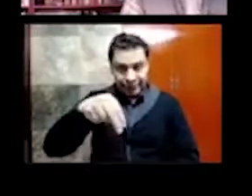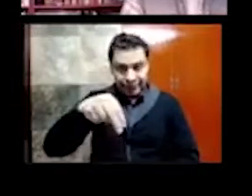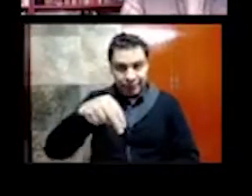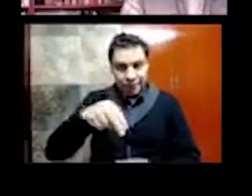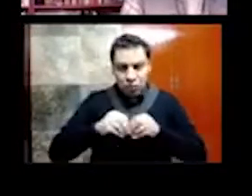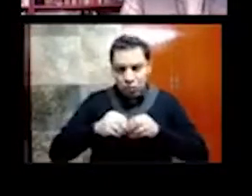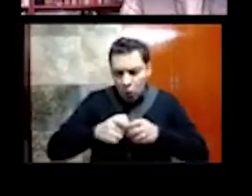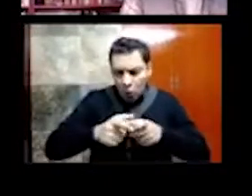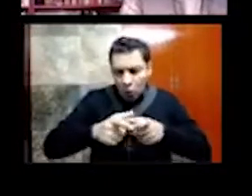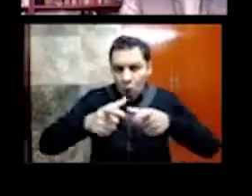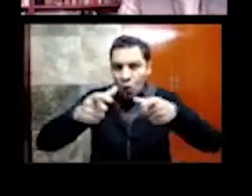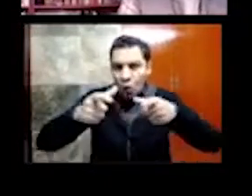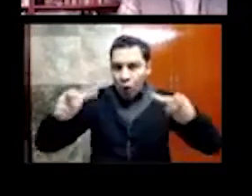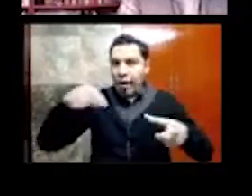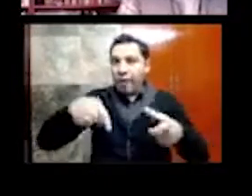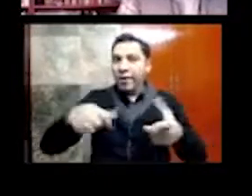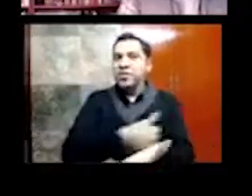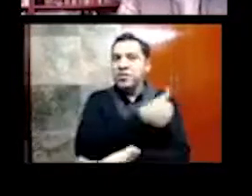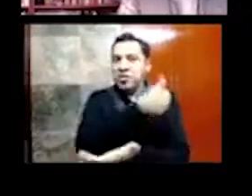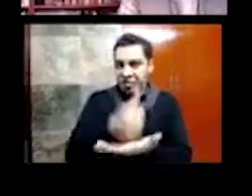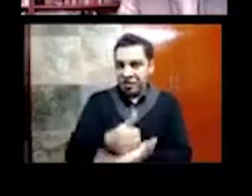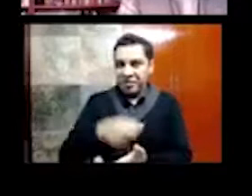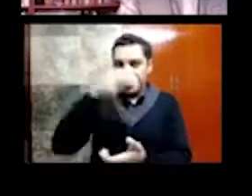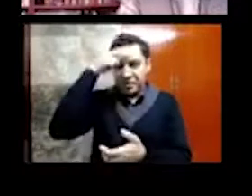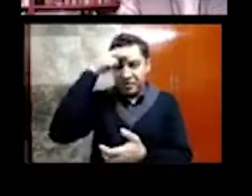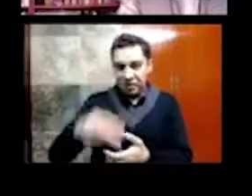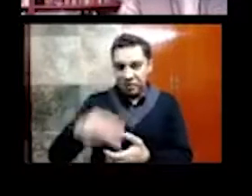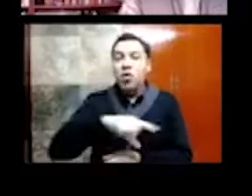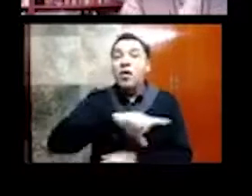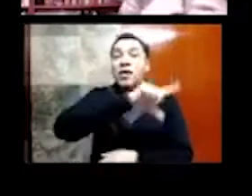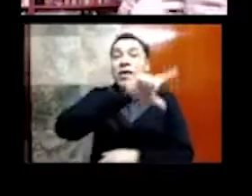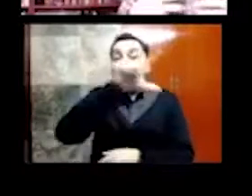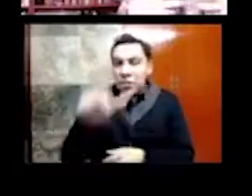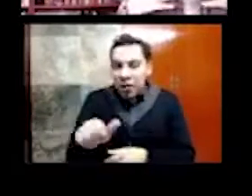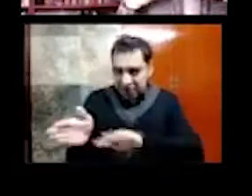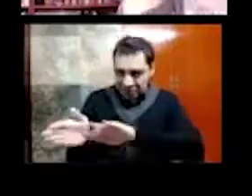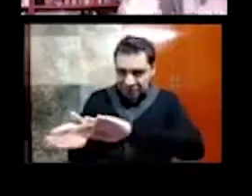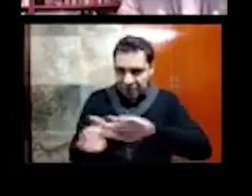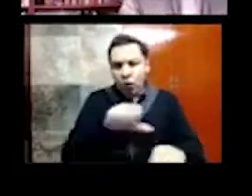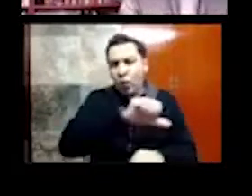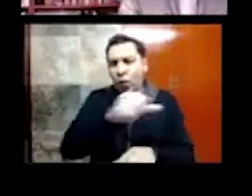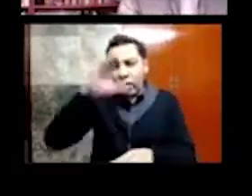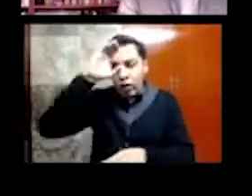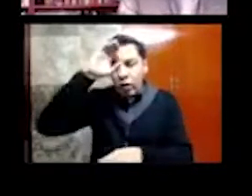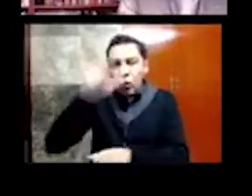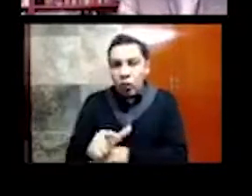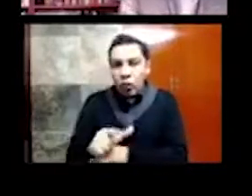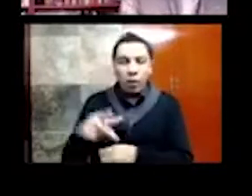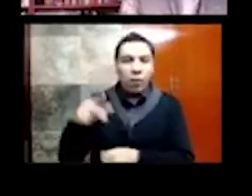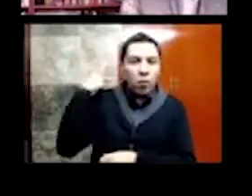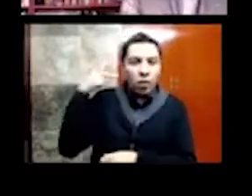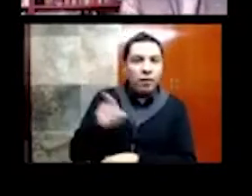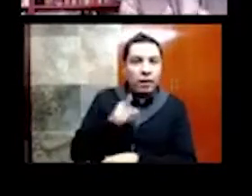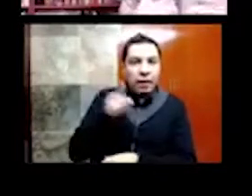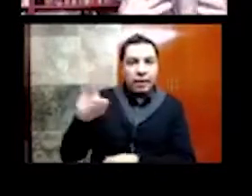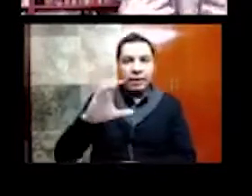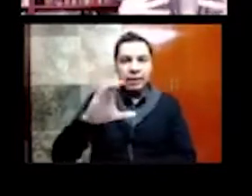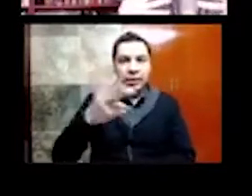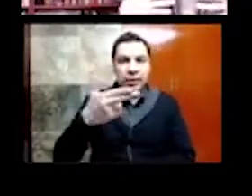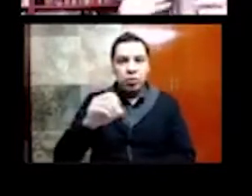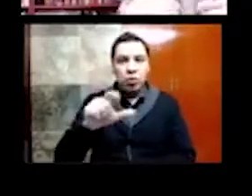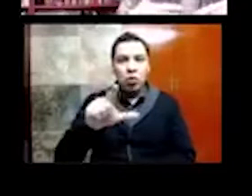dibujada en la parte superior. Allí resalta mucho esta transformación del concepto arquitectónico de